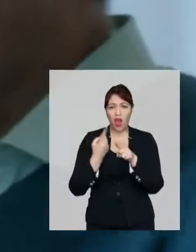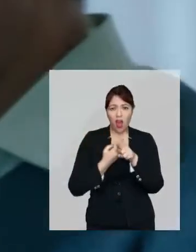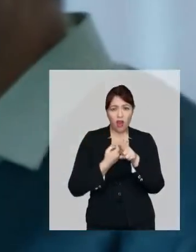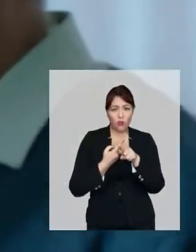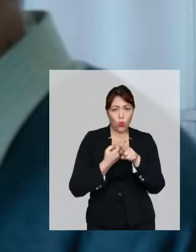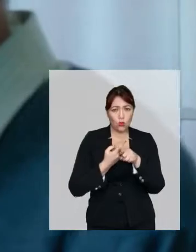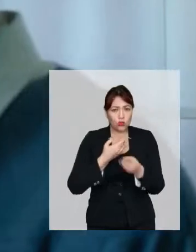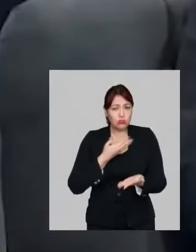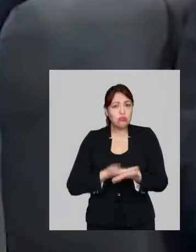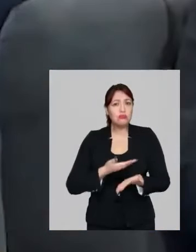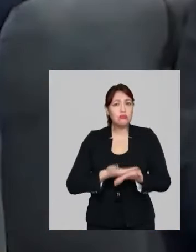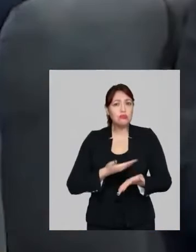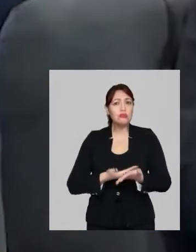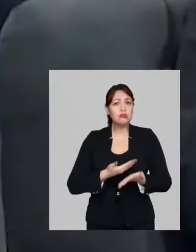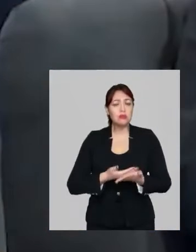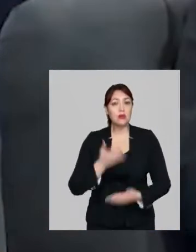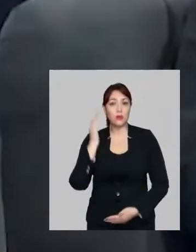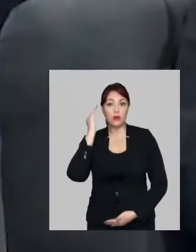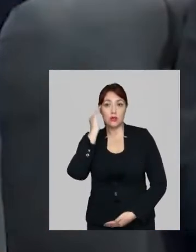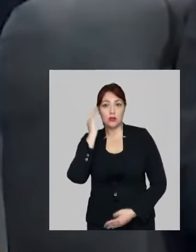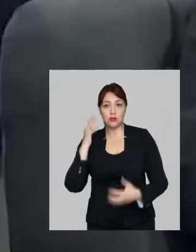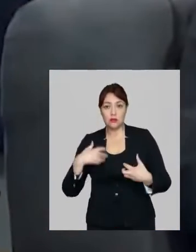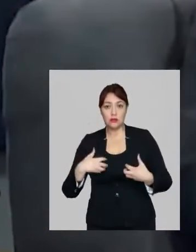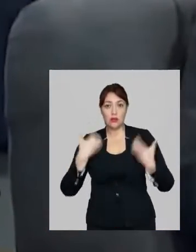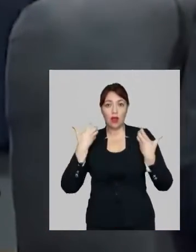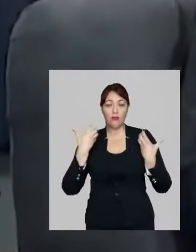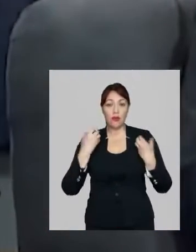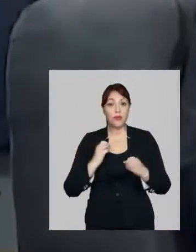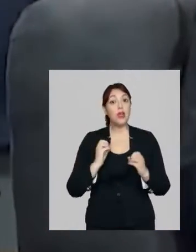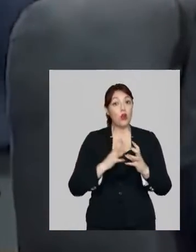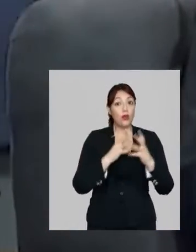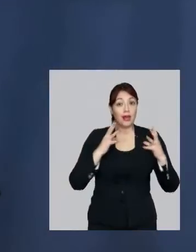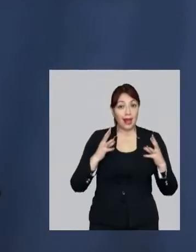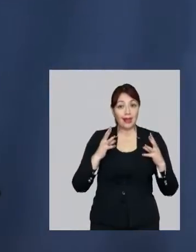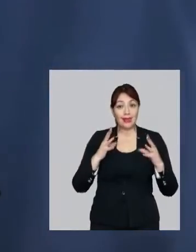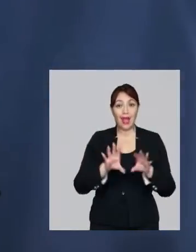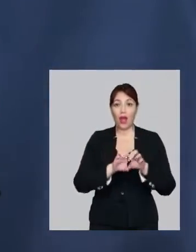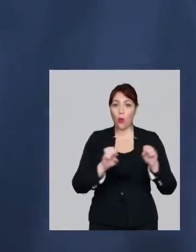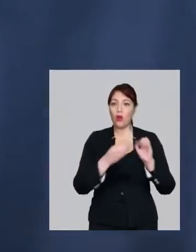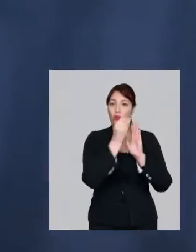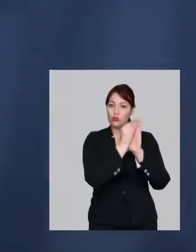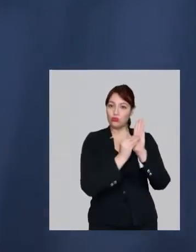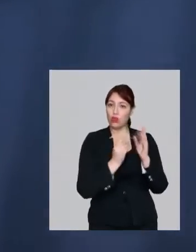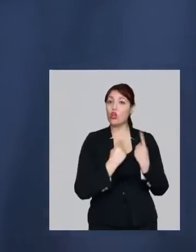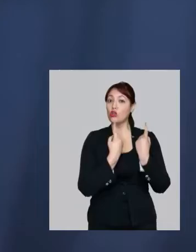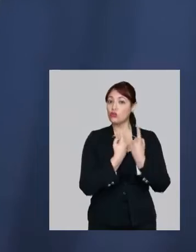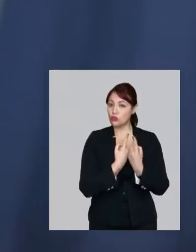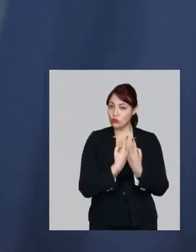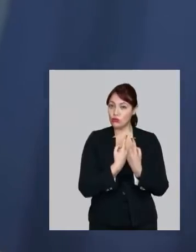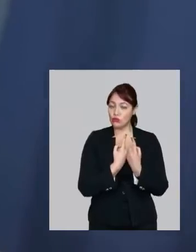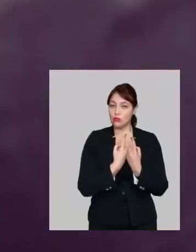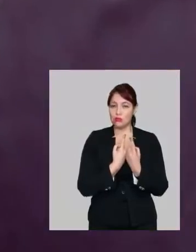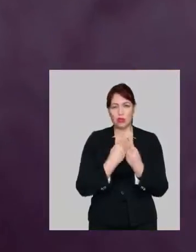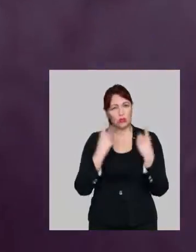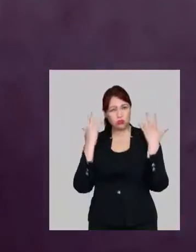abuso. Una mente con rabia. Pero los grandes acuerdos los vamos a poner nosotros, y que quede claro. Se